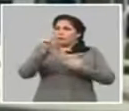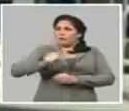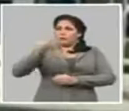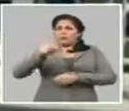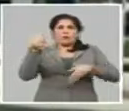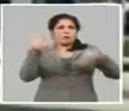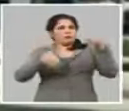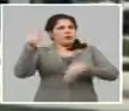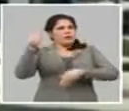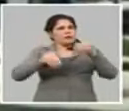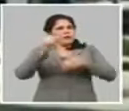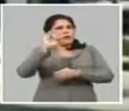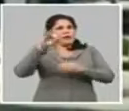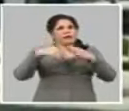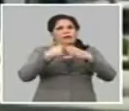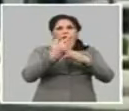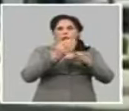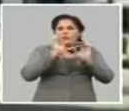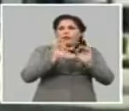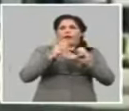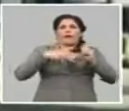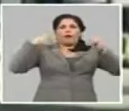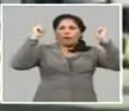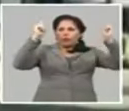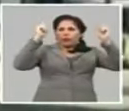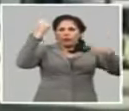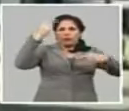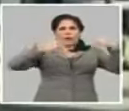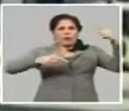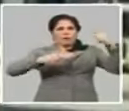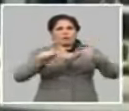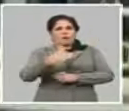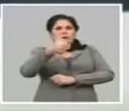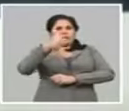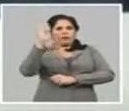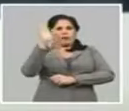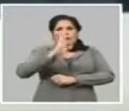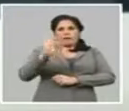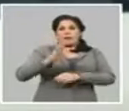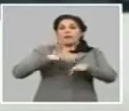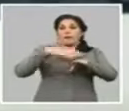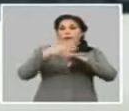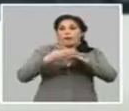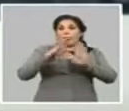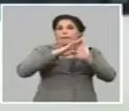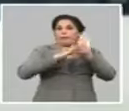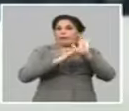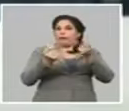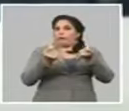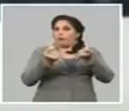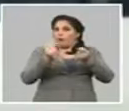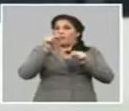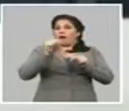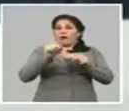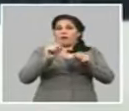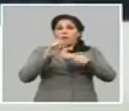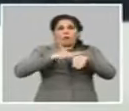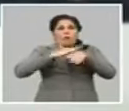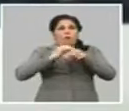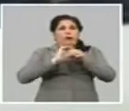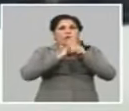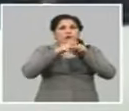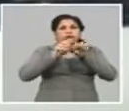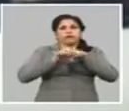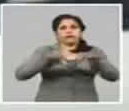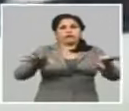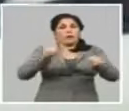participado en el séptimo día de cacerolazos contra el presidente ya ir bolsonaro tras el decreto de medidas económicas ante la pandemia del 25